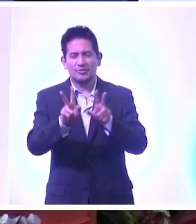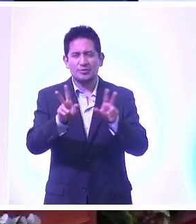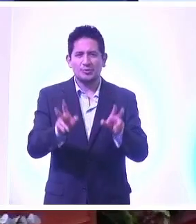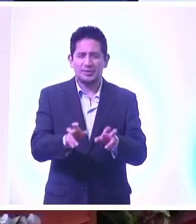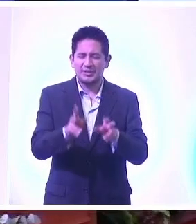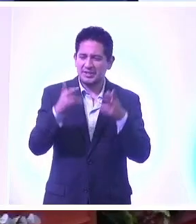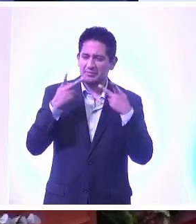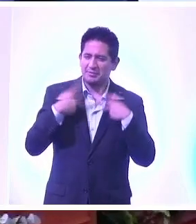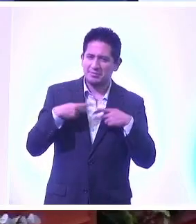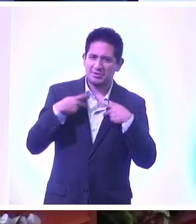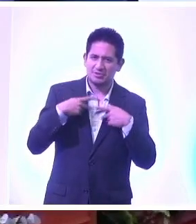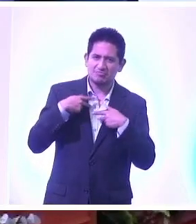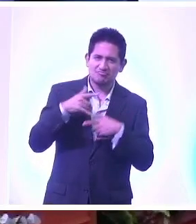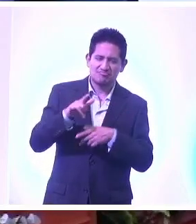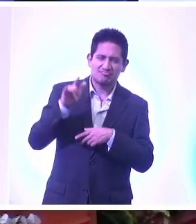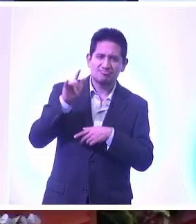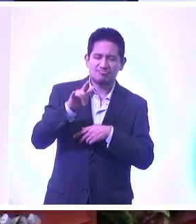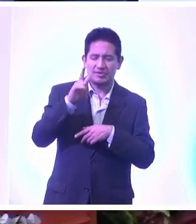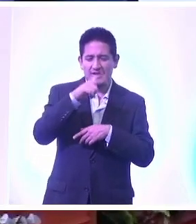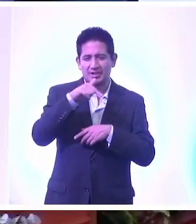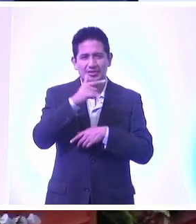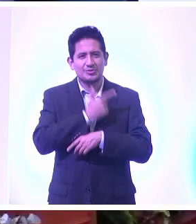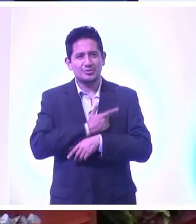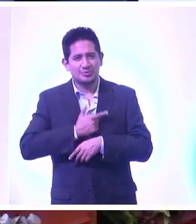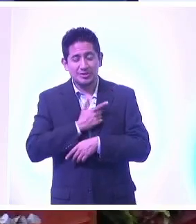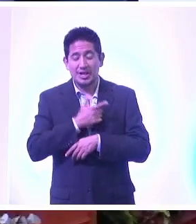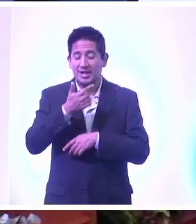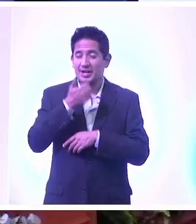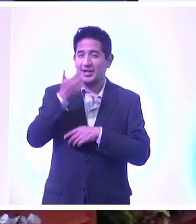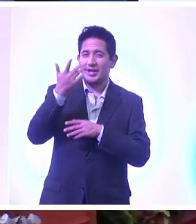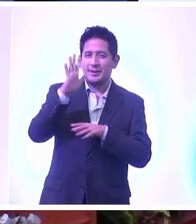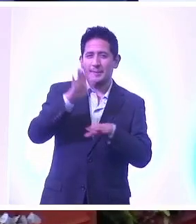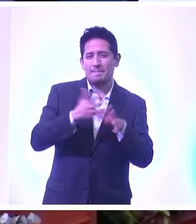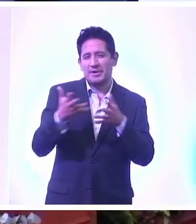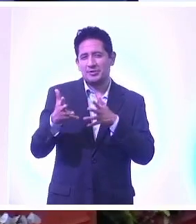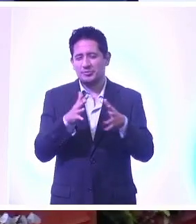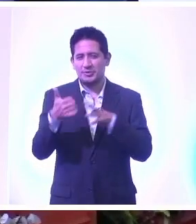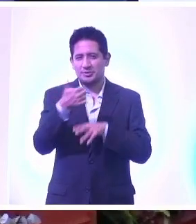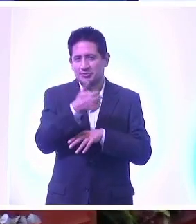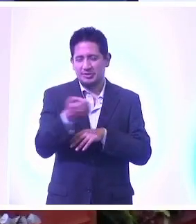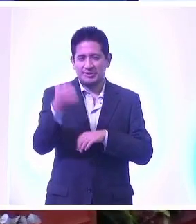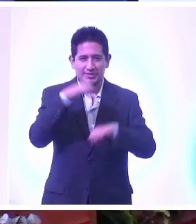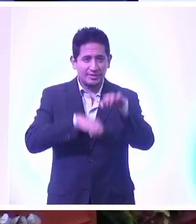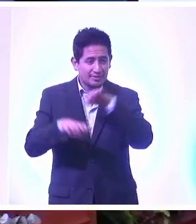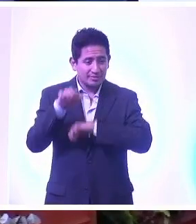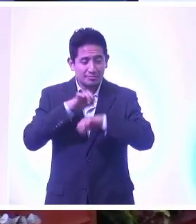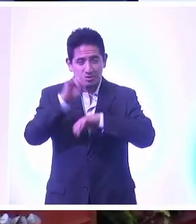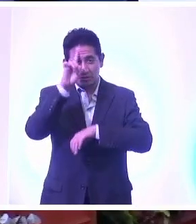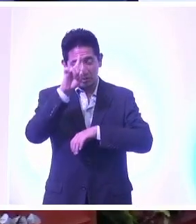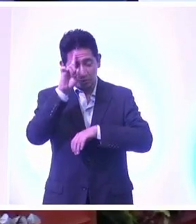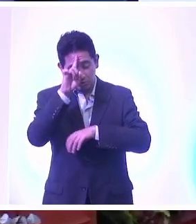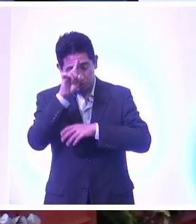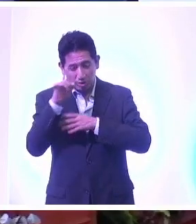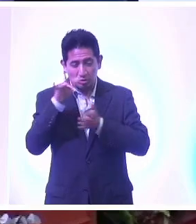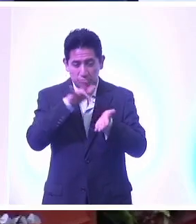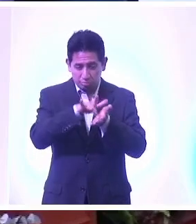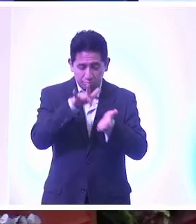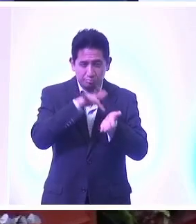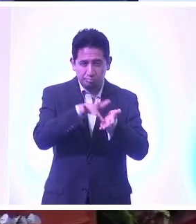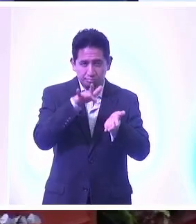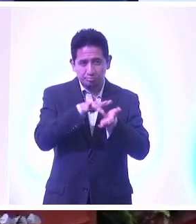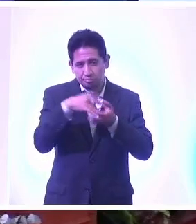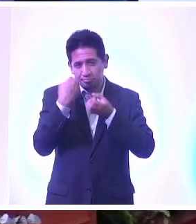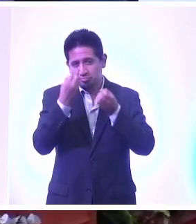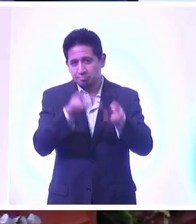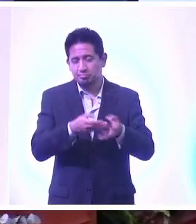con una sólida trayectoria ha asesorado a más de 150 empresas en la adopción de soluciones disruptivas y tecnológicas es